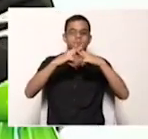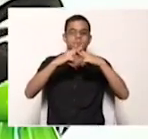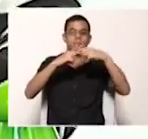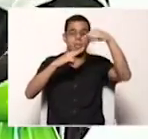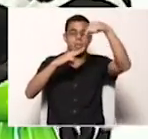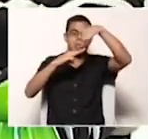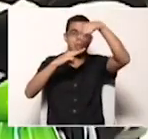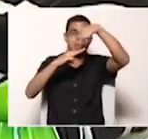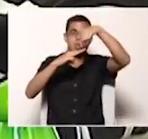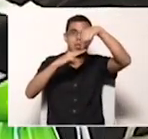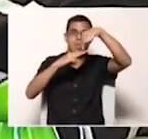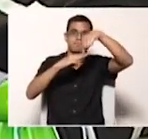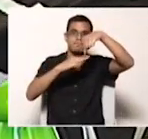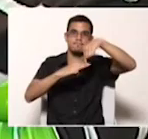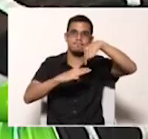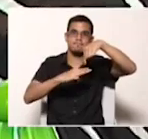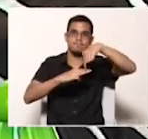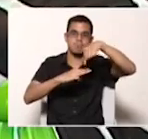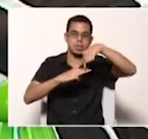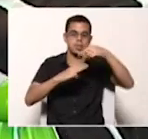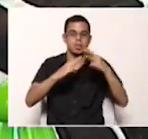equilibrio y colocamos.